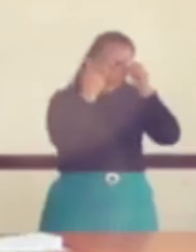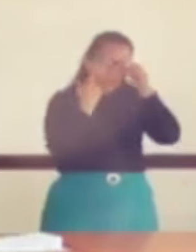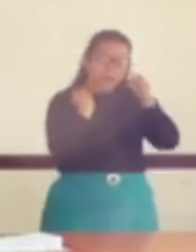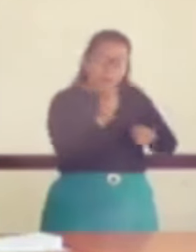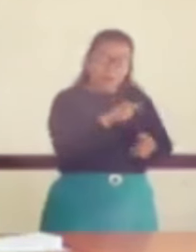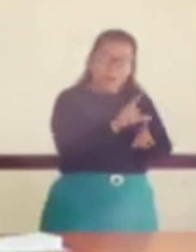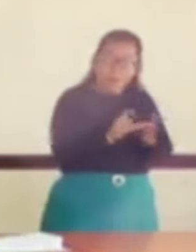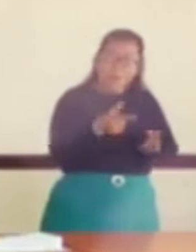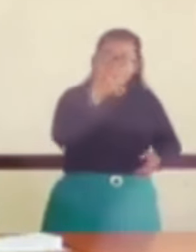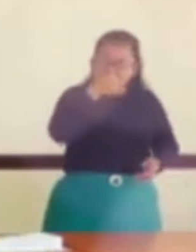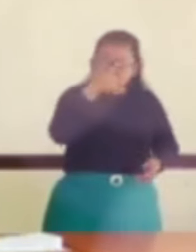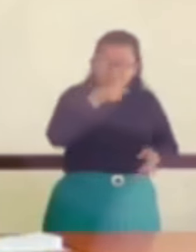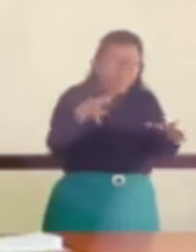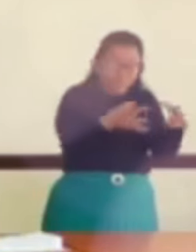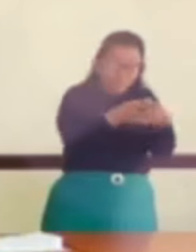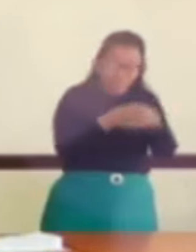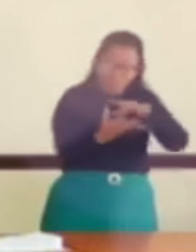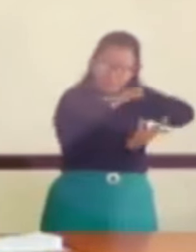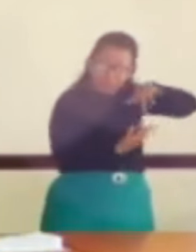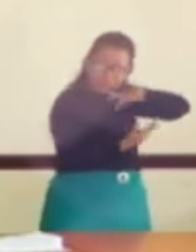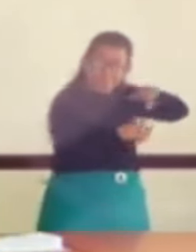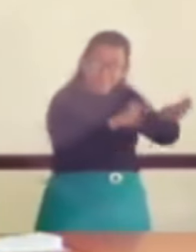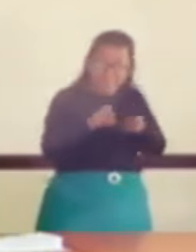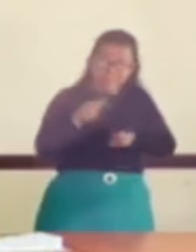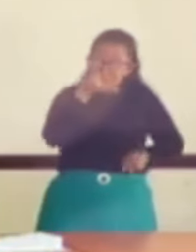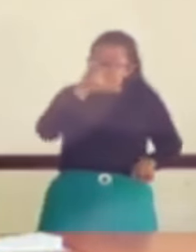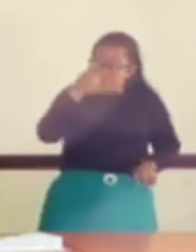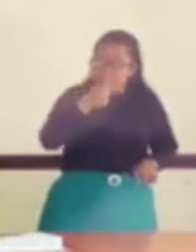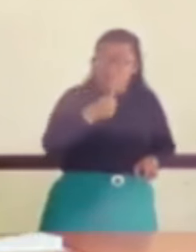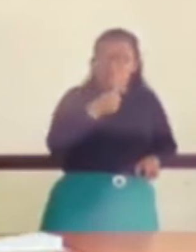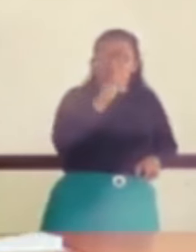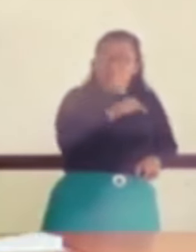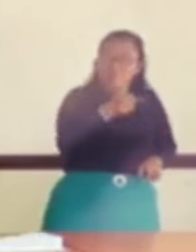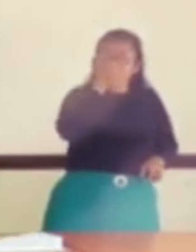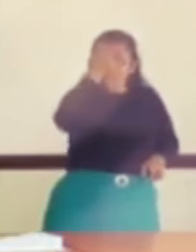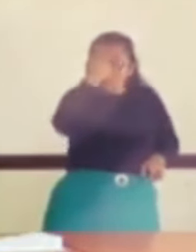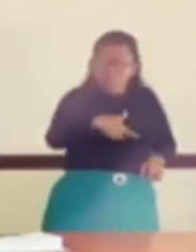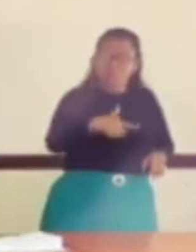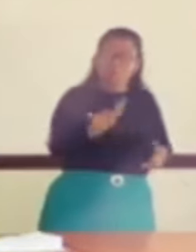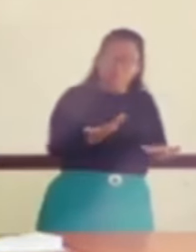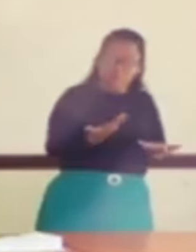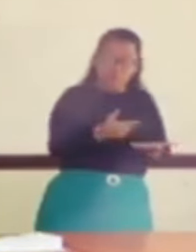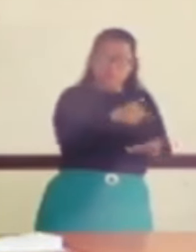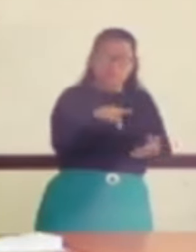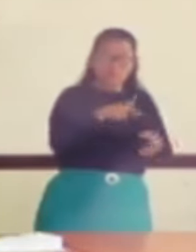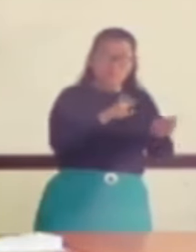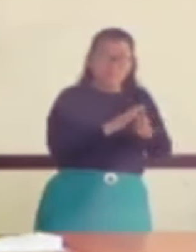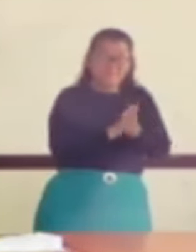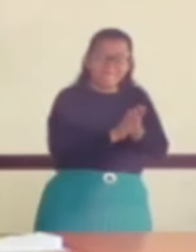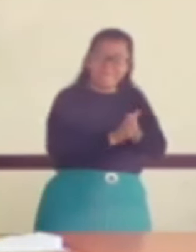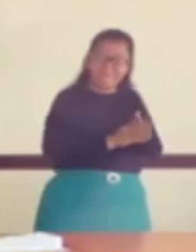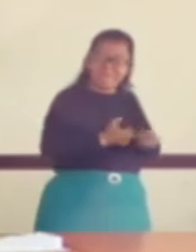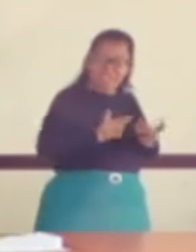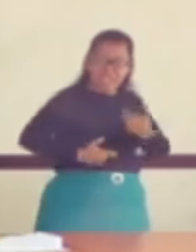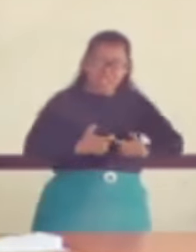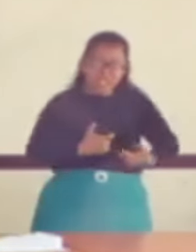prácticas corruptas, que estas redes de corrupción han generado pues espacios de enriquecimiento, espacios